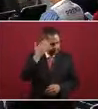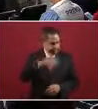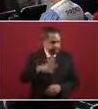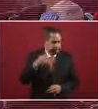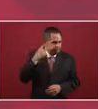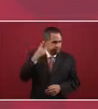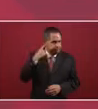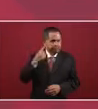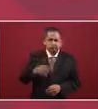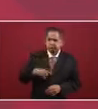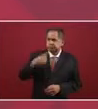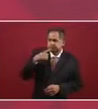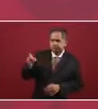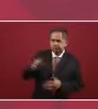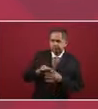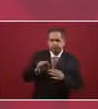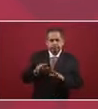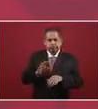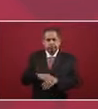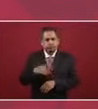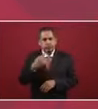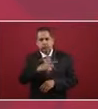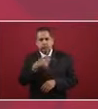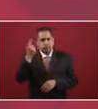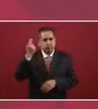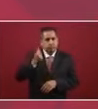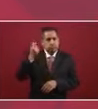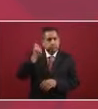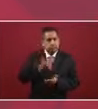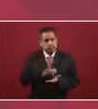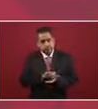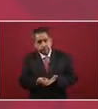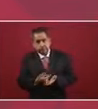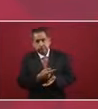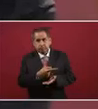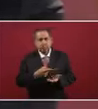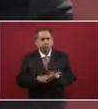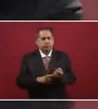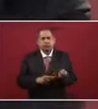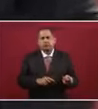que sus pensiones se